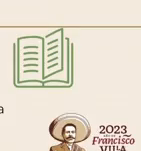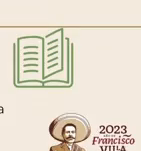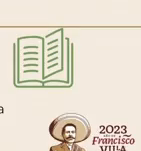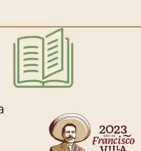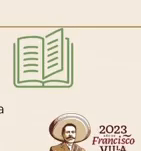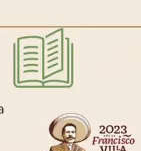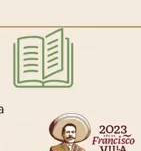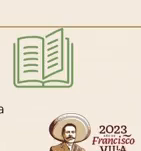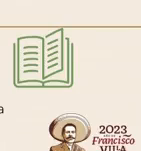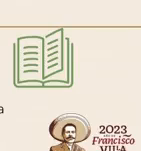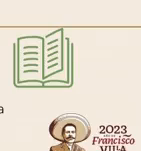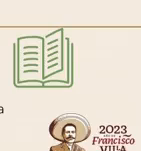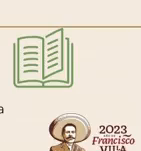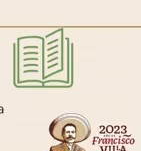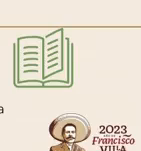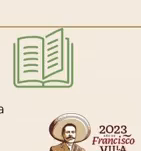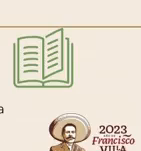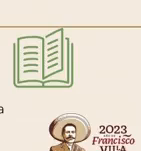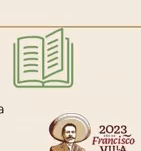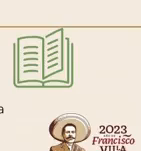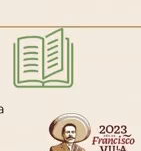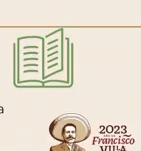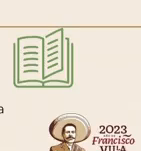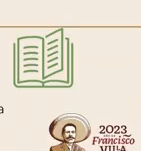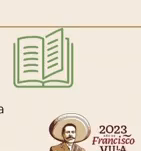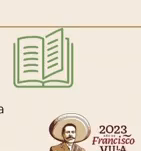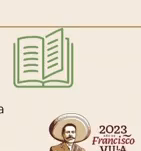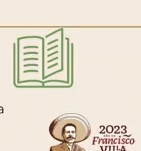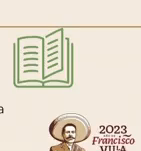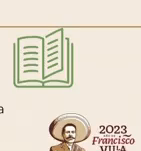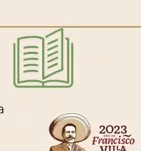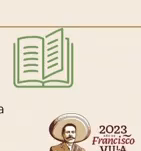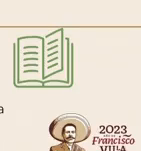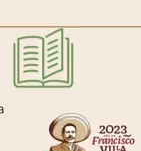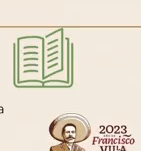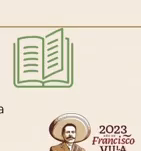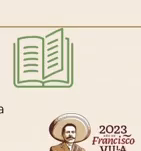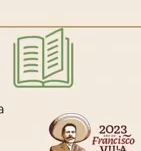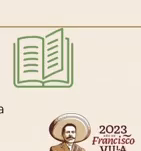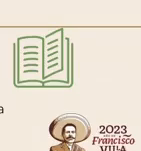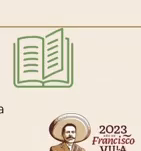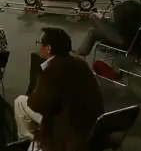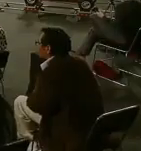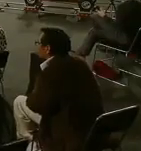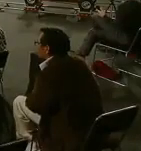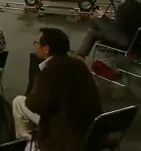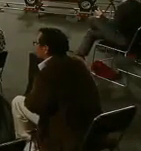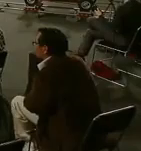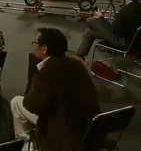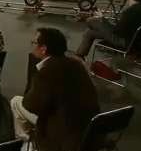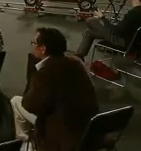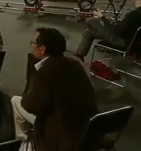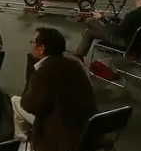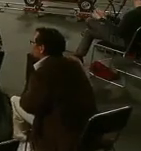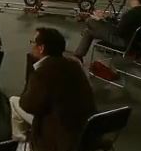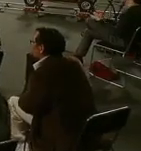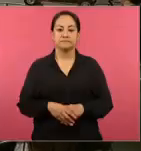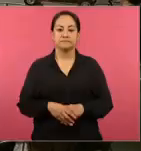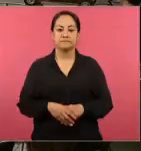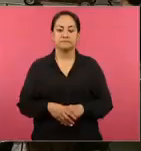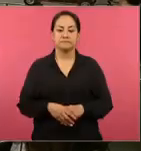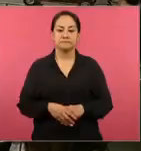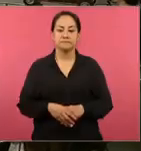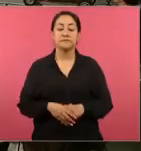proyectos de aula, de escuela y de comunidad. Es decir, es un trabajo muy amplio, es ir y venir,